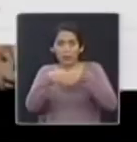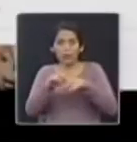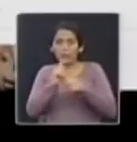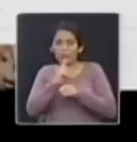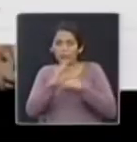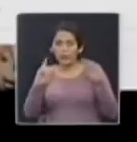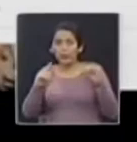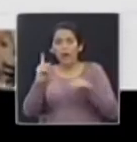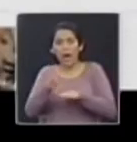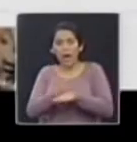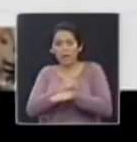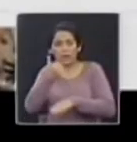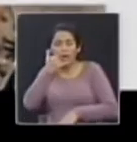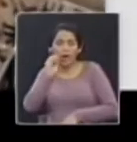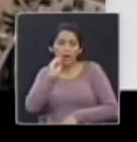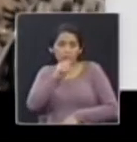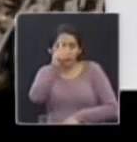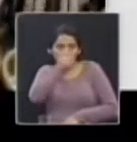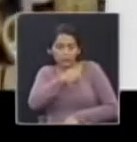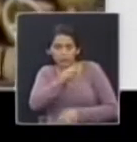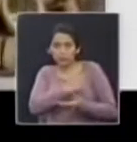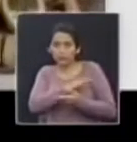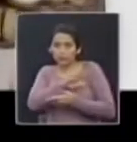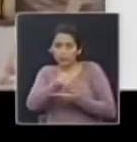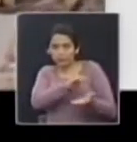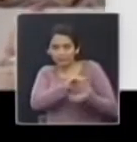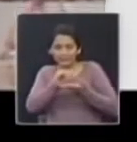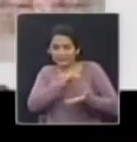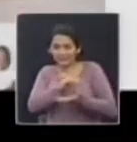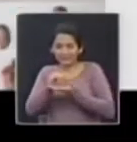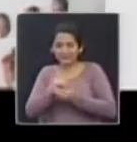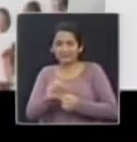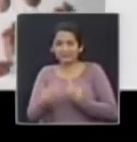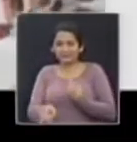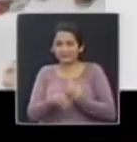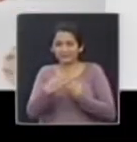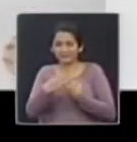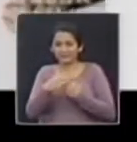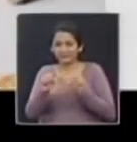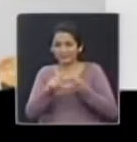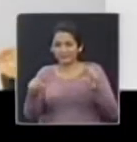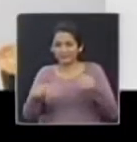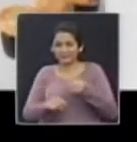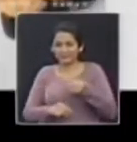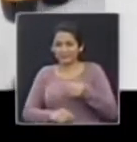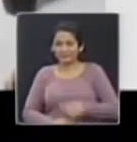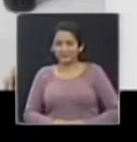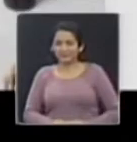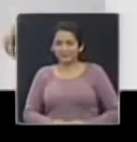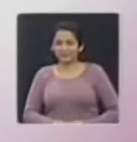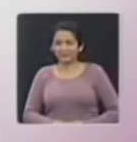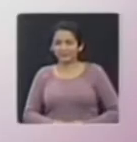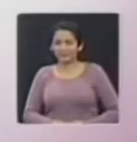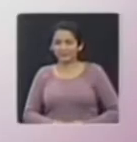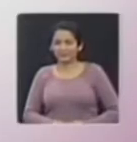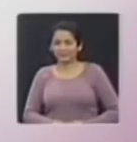El catálogo de sus productos está en la página web www.chocolat.com.es.